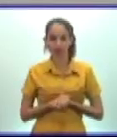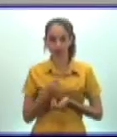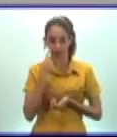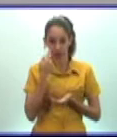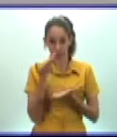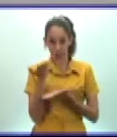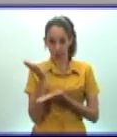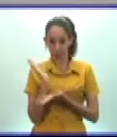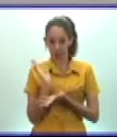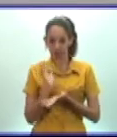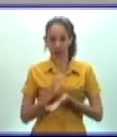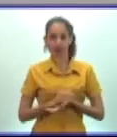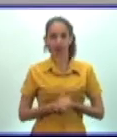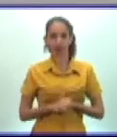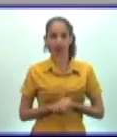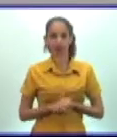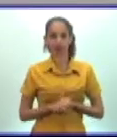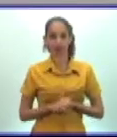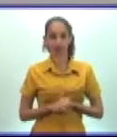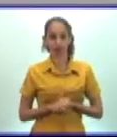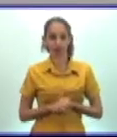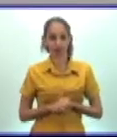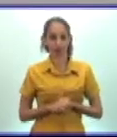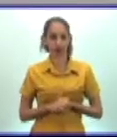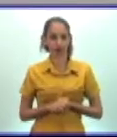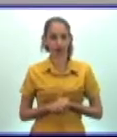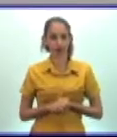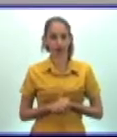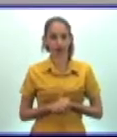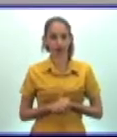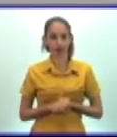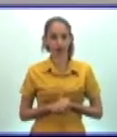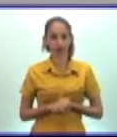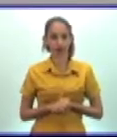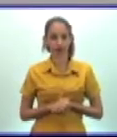Cociente de potencia de igual exponente,